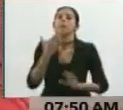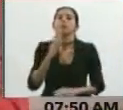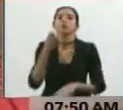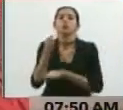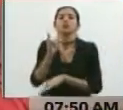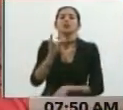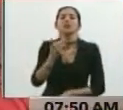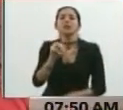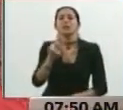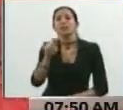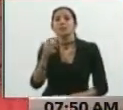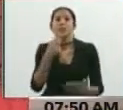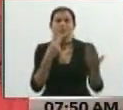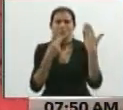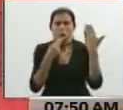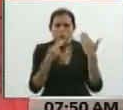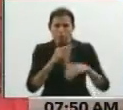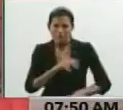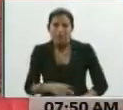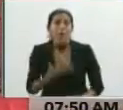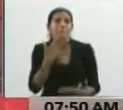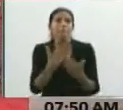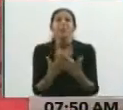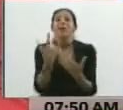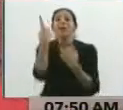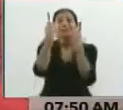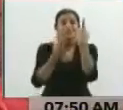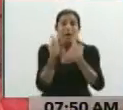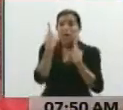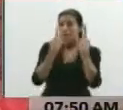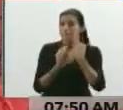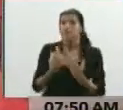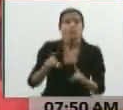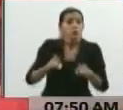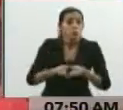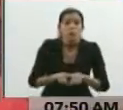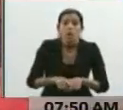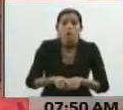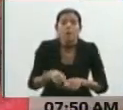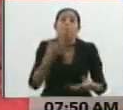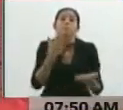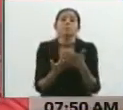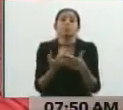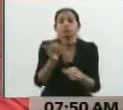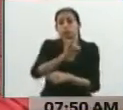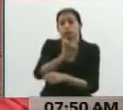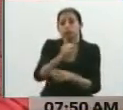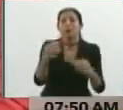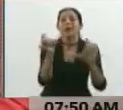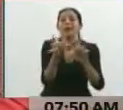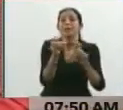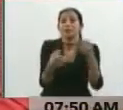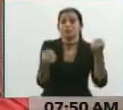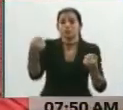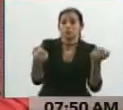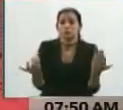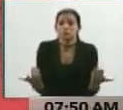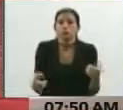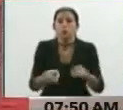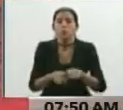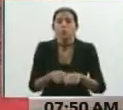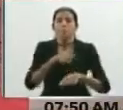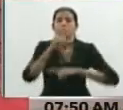y sacas una licencia para tienes que someterte a un examen igualito los pilotos se someten a un examen a través de medicina aeronáutica